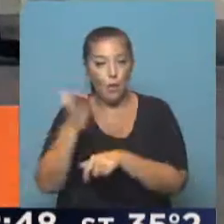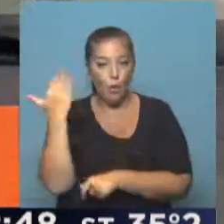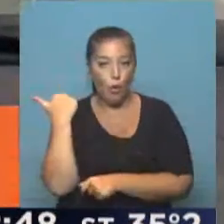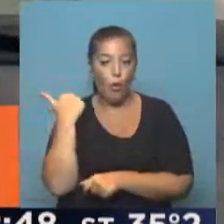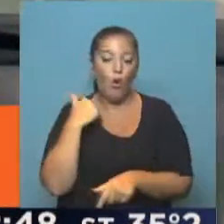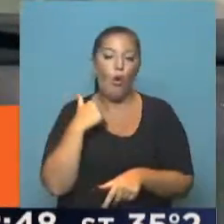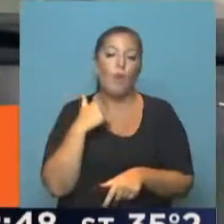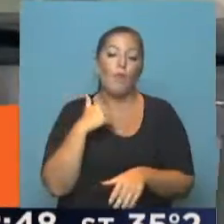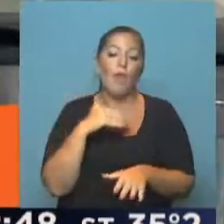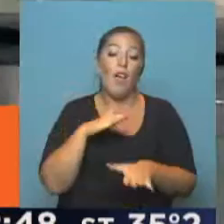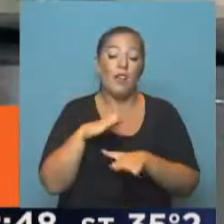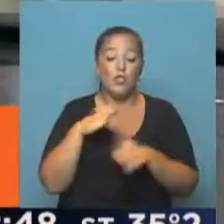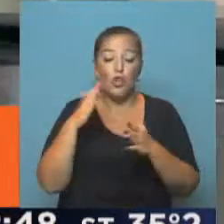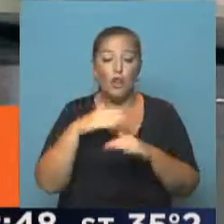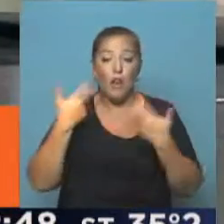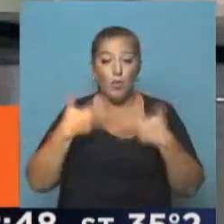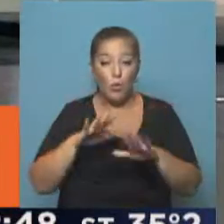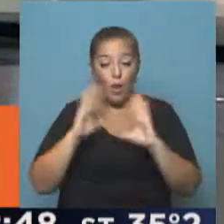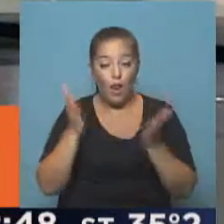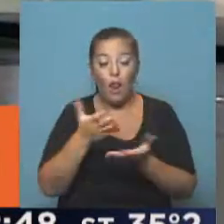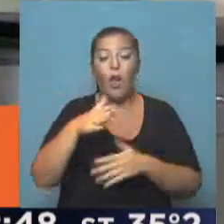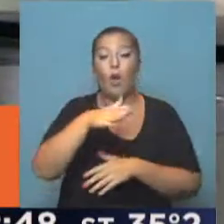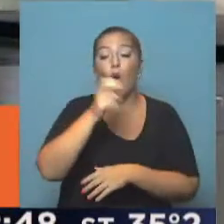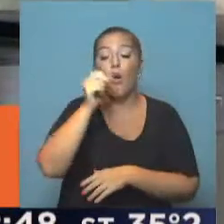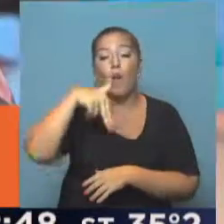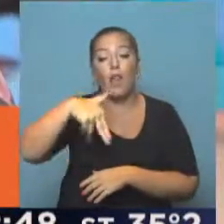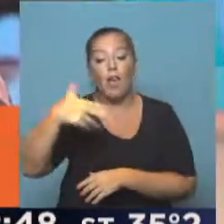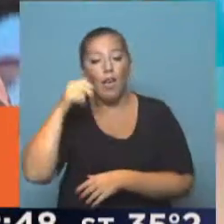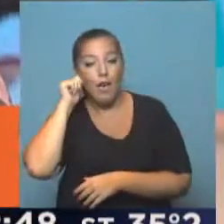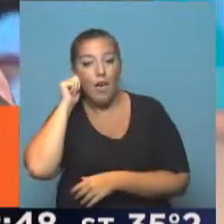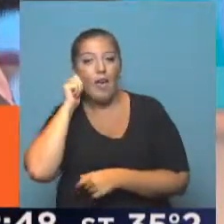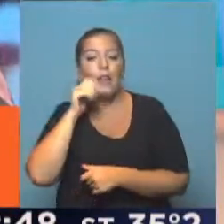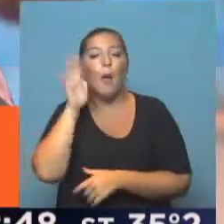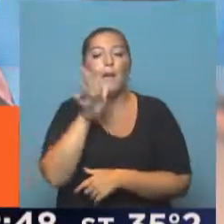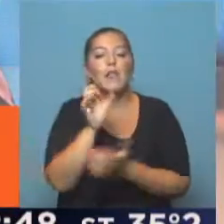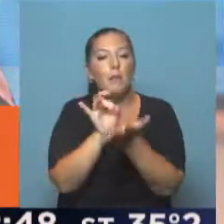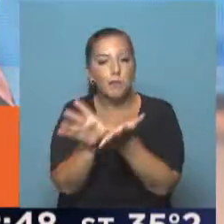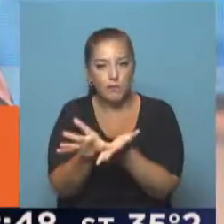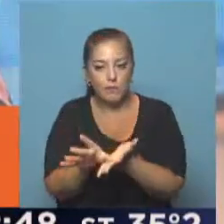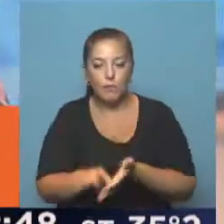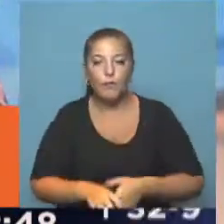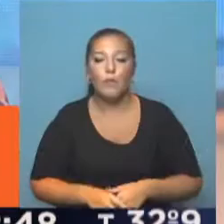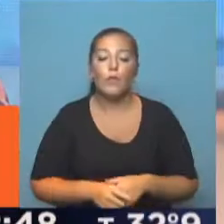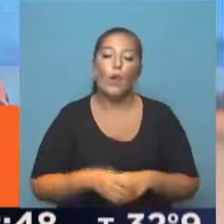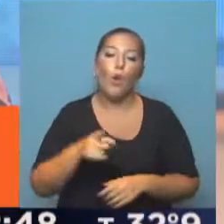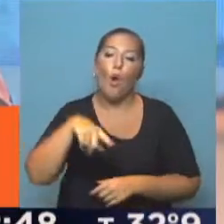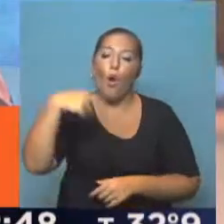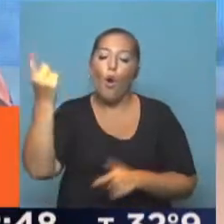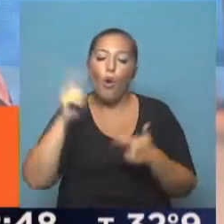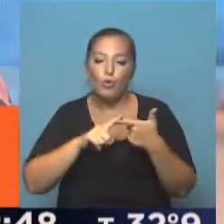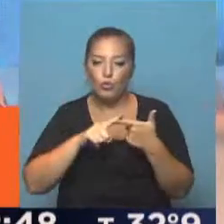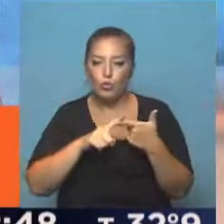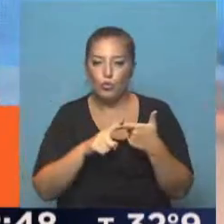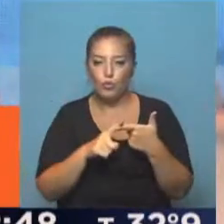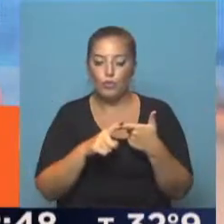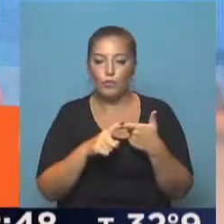Acción Ecológica fue una ONG que estaba amenazada de expulsión. Otra de las cuestiones también